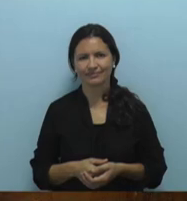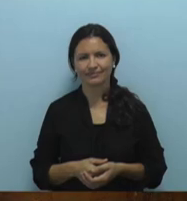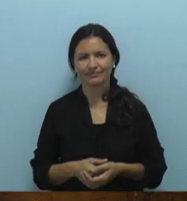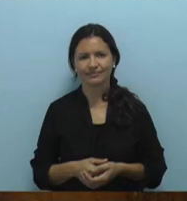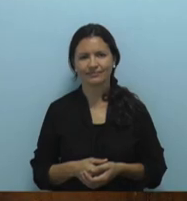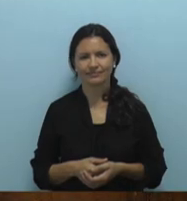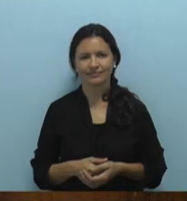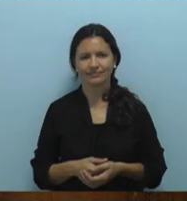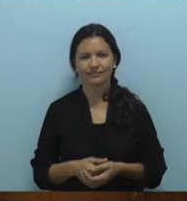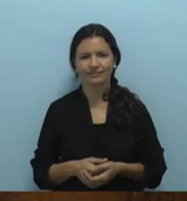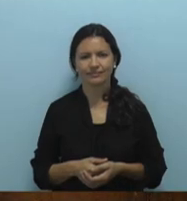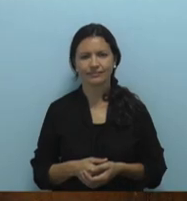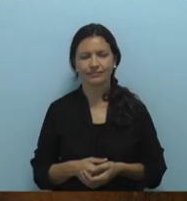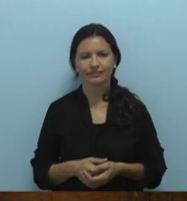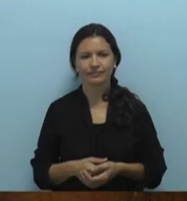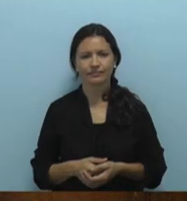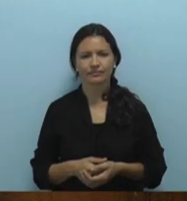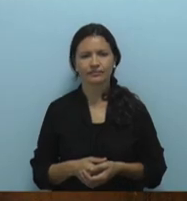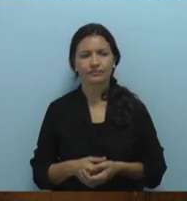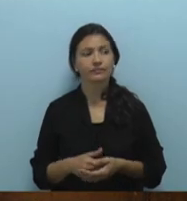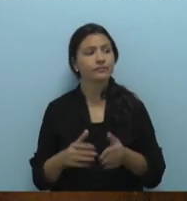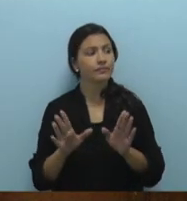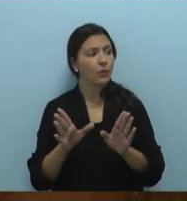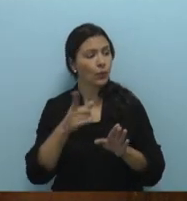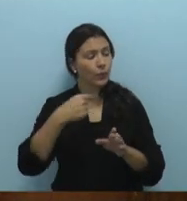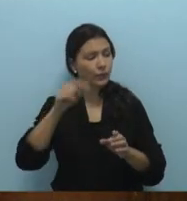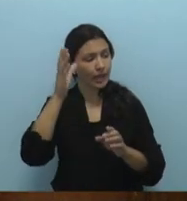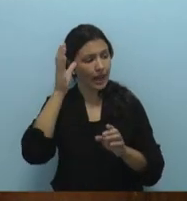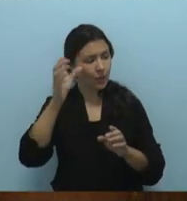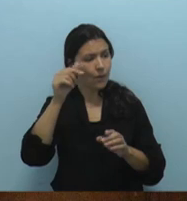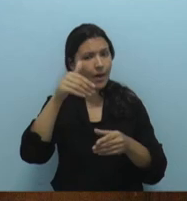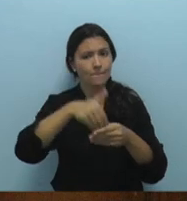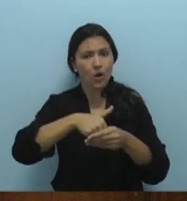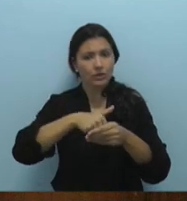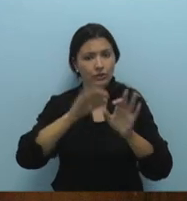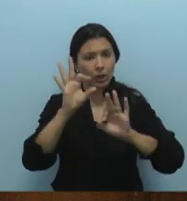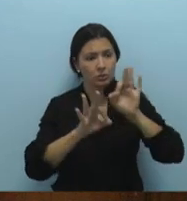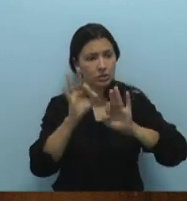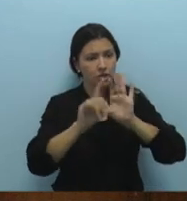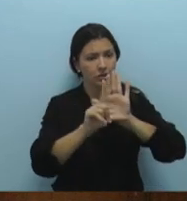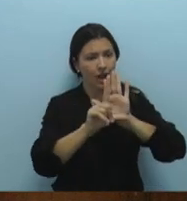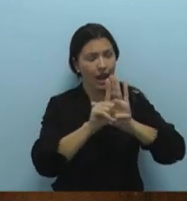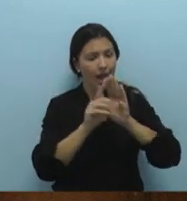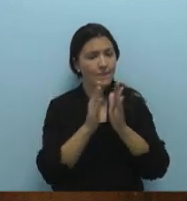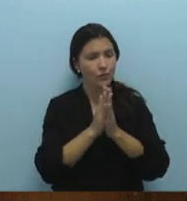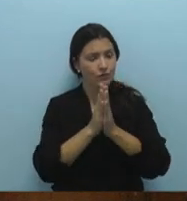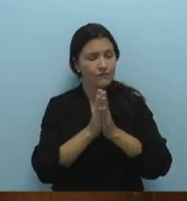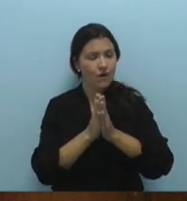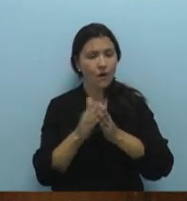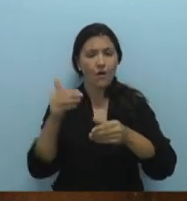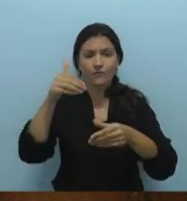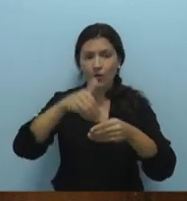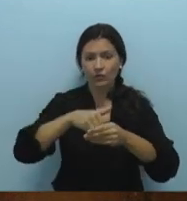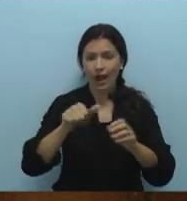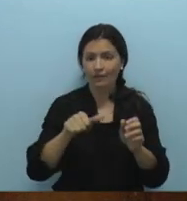Muy bien. Recordemos que estamos ante la votación de una ley, así que van a tener que hacer